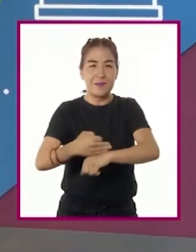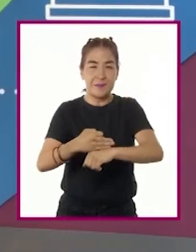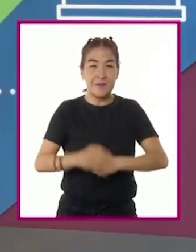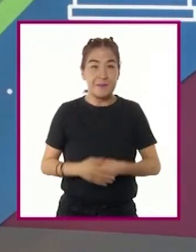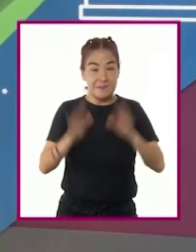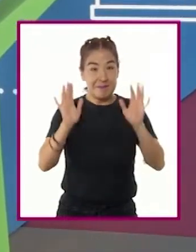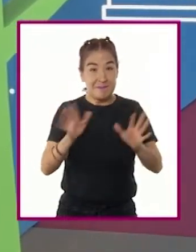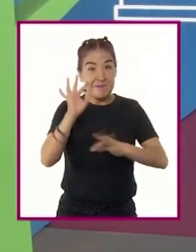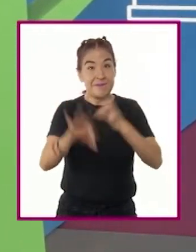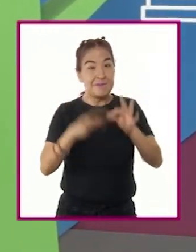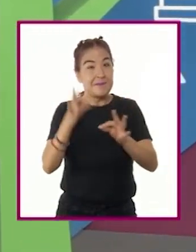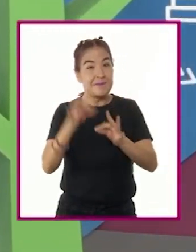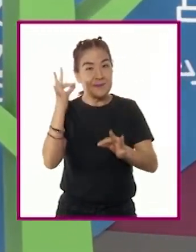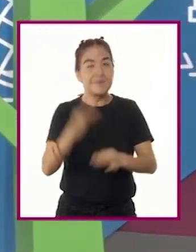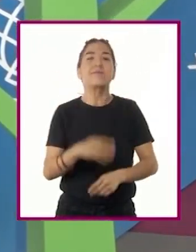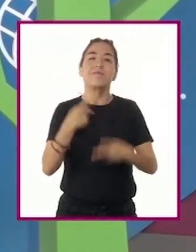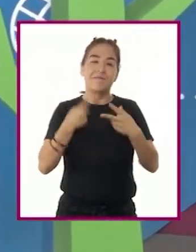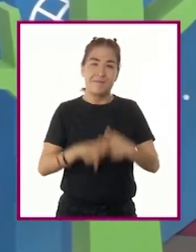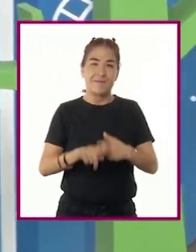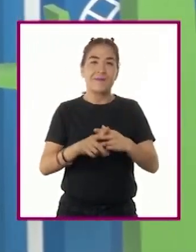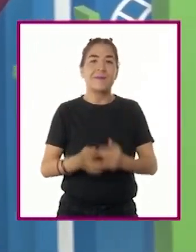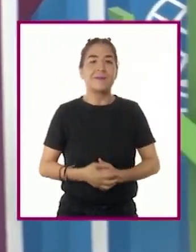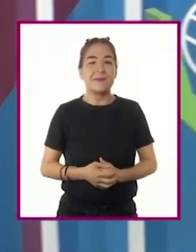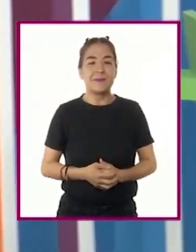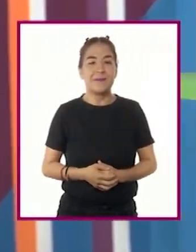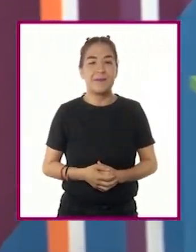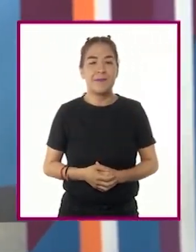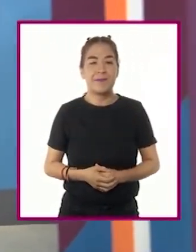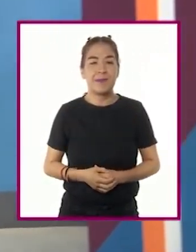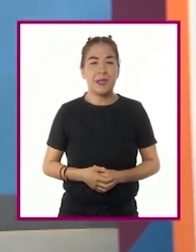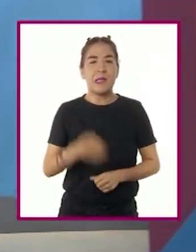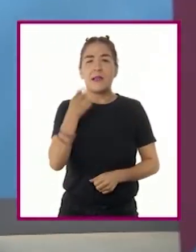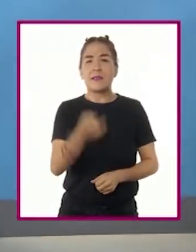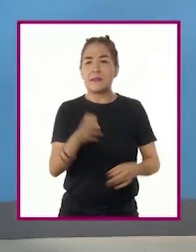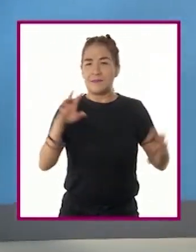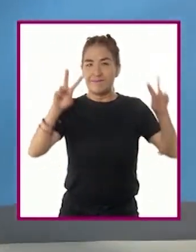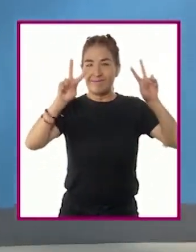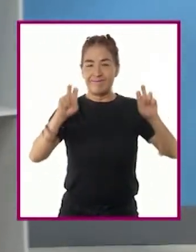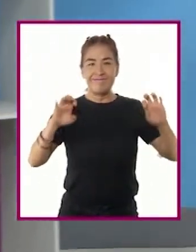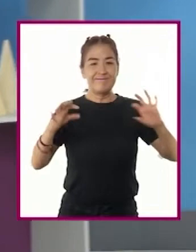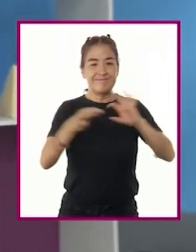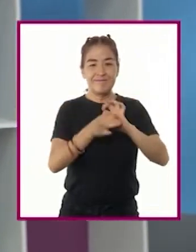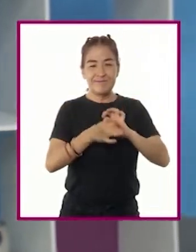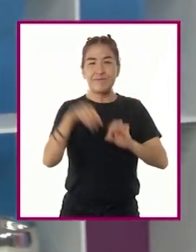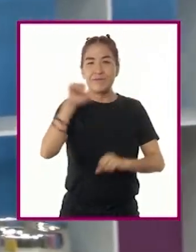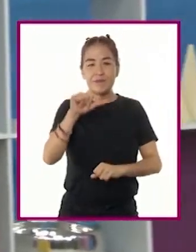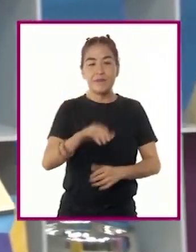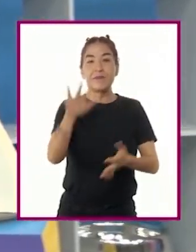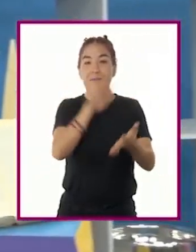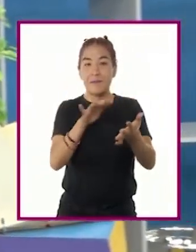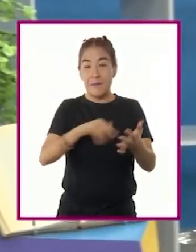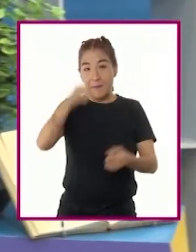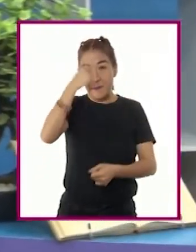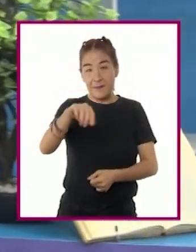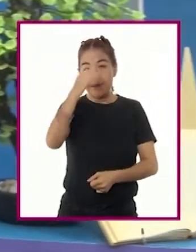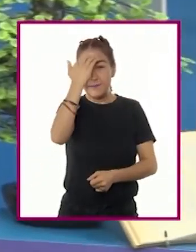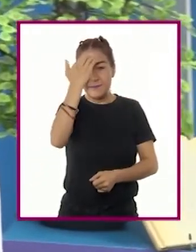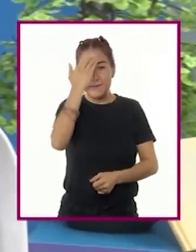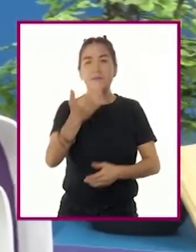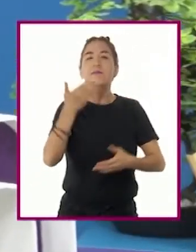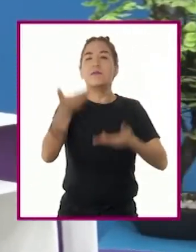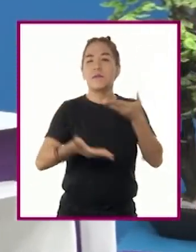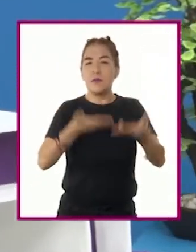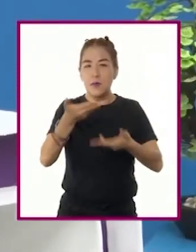¿Listos? ¡Comenzamos! Relacionado con el tema de hoy, en nuestra sección Leer para Conocer, les compartiré